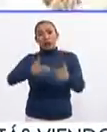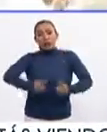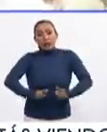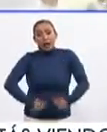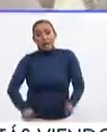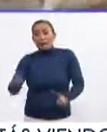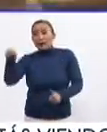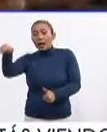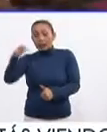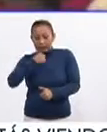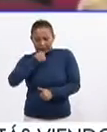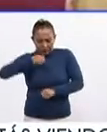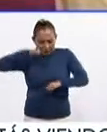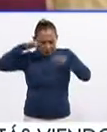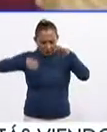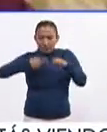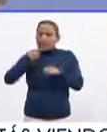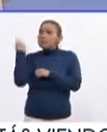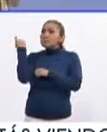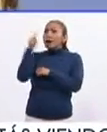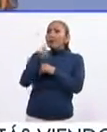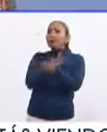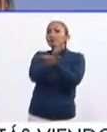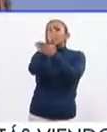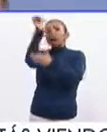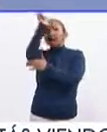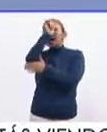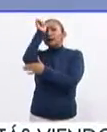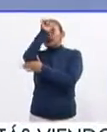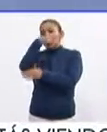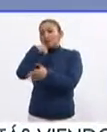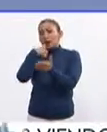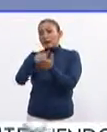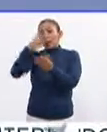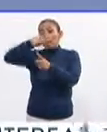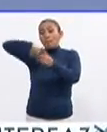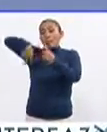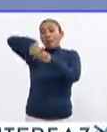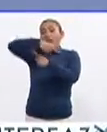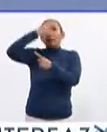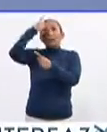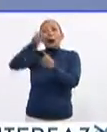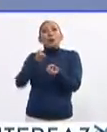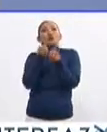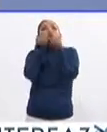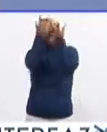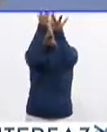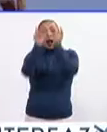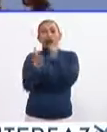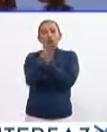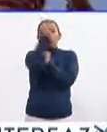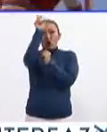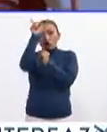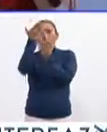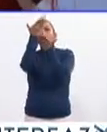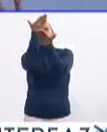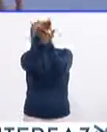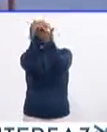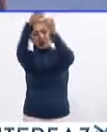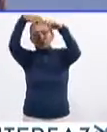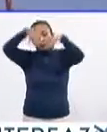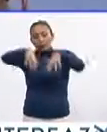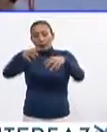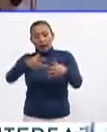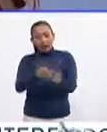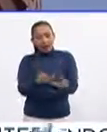hambruna, los sabios ancianos enviaron a mensajeros sacerdotes, en este caso los voladores, para brindar ofrendas a los dioses y pedirles la lluvia